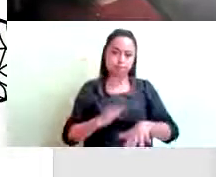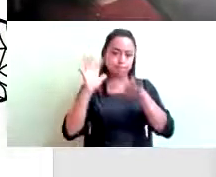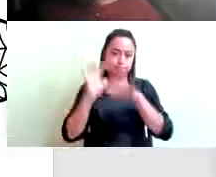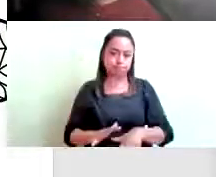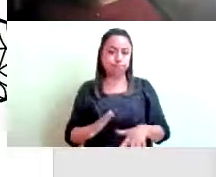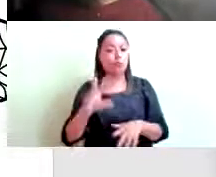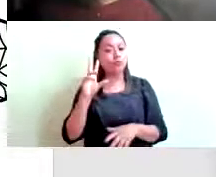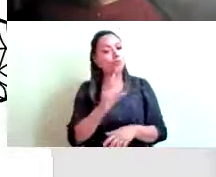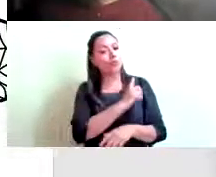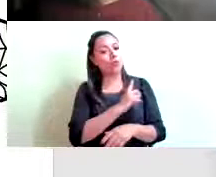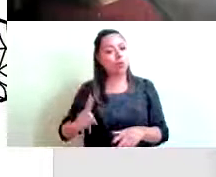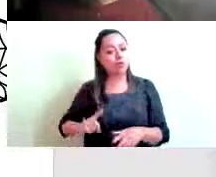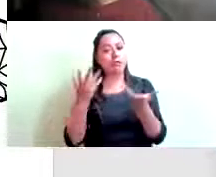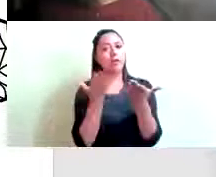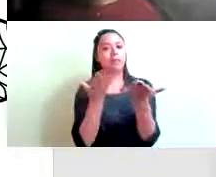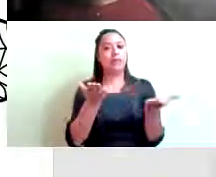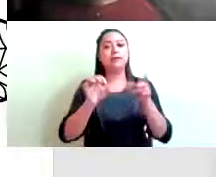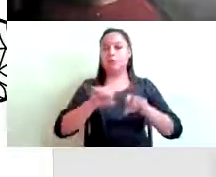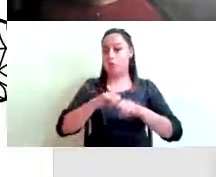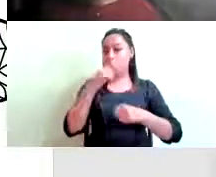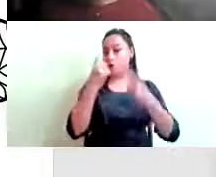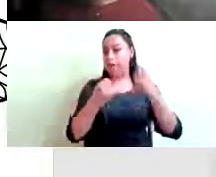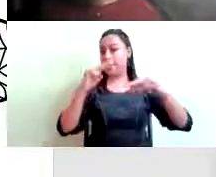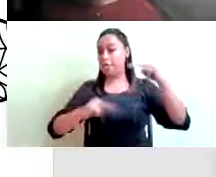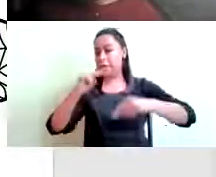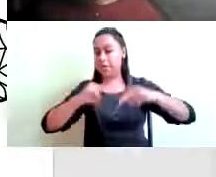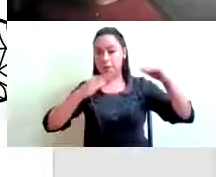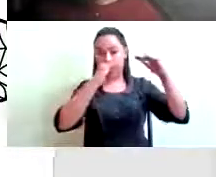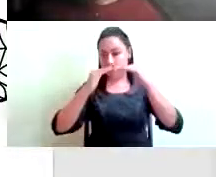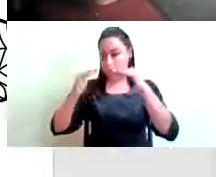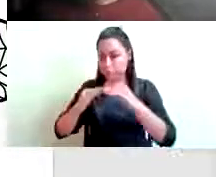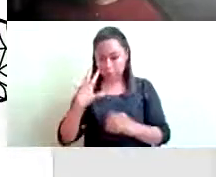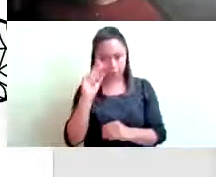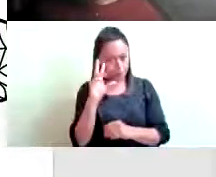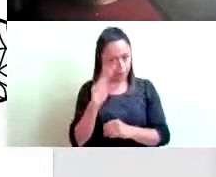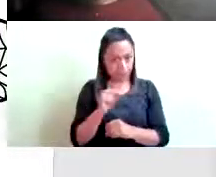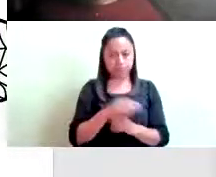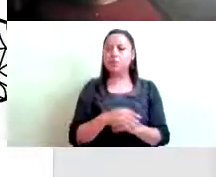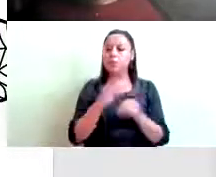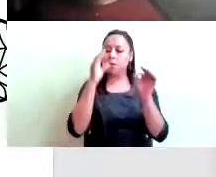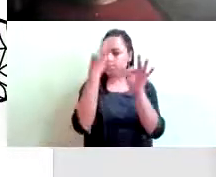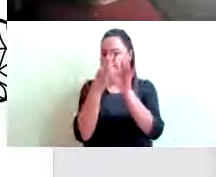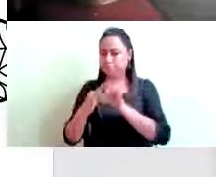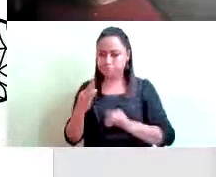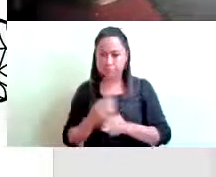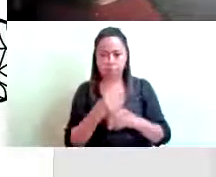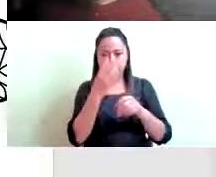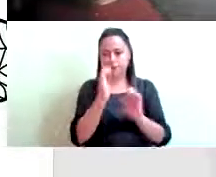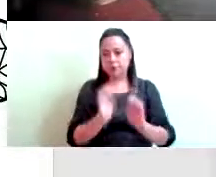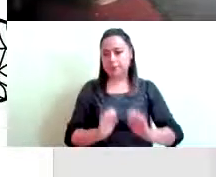debe darse a nivel domiciliario, sino por supuesto mediante infraestructura especializada que permita una